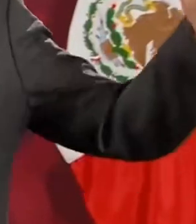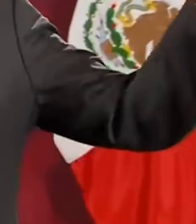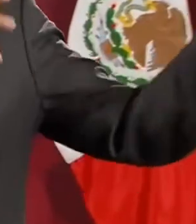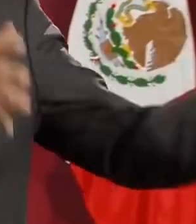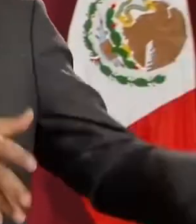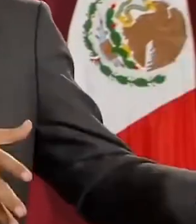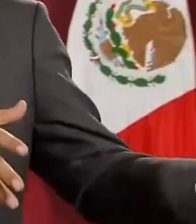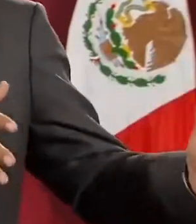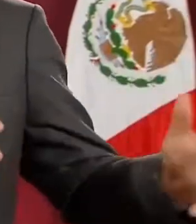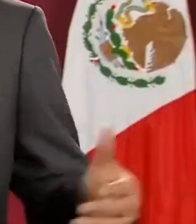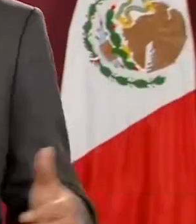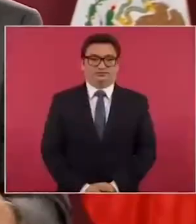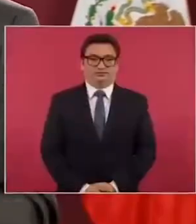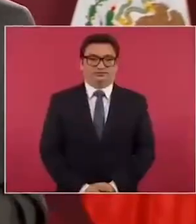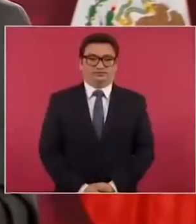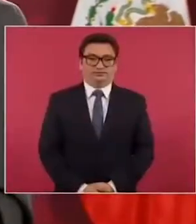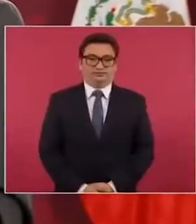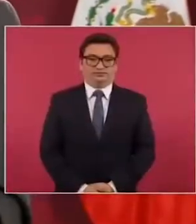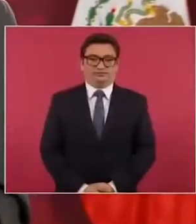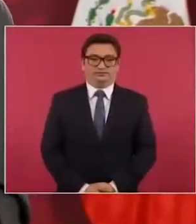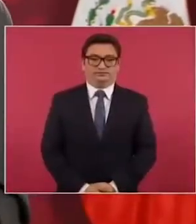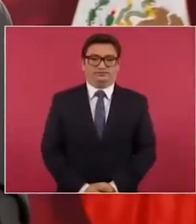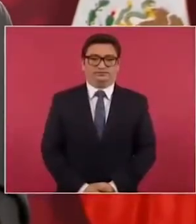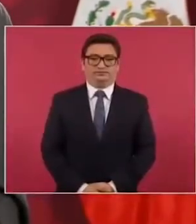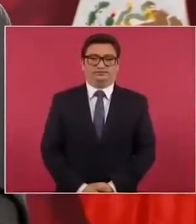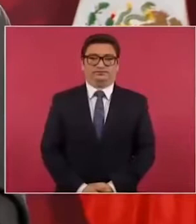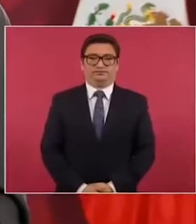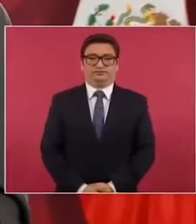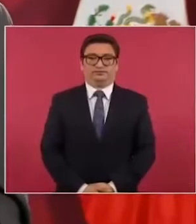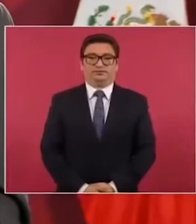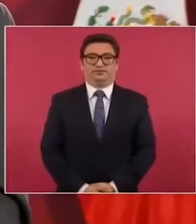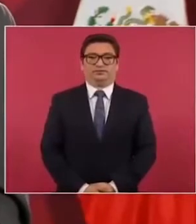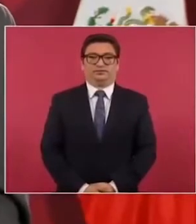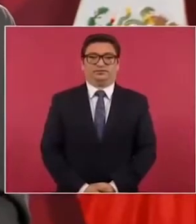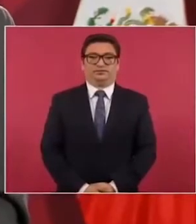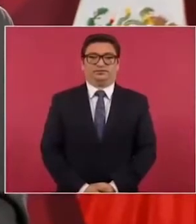y en hacer justicia. Ya